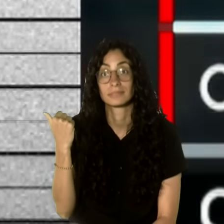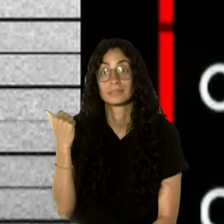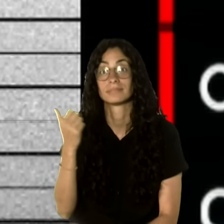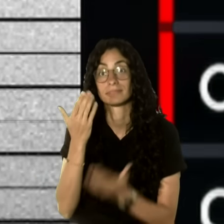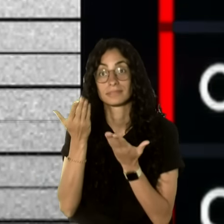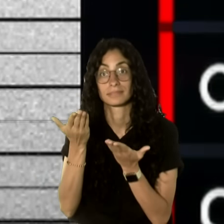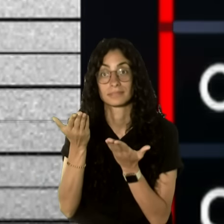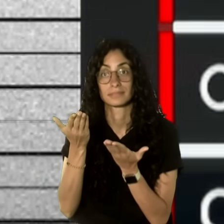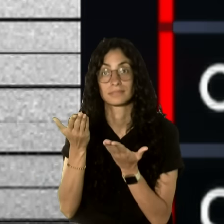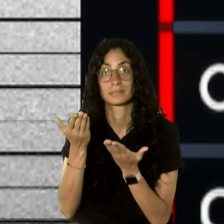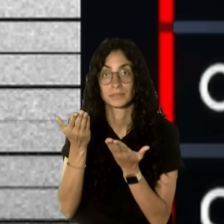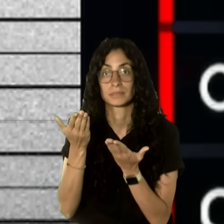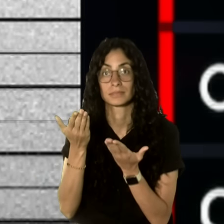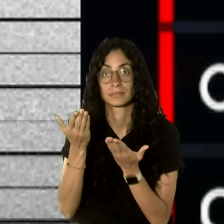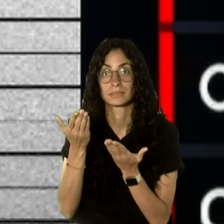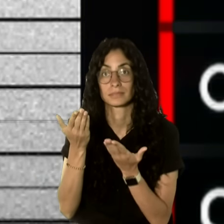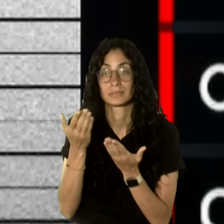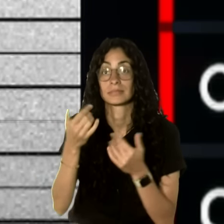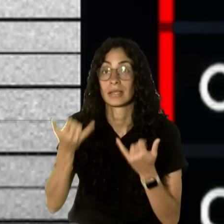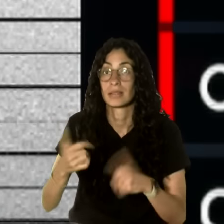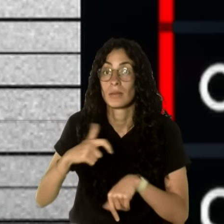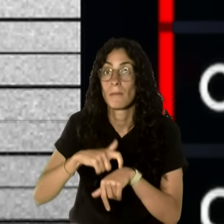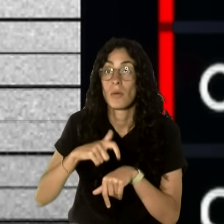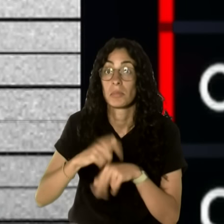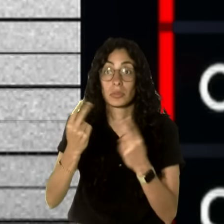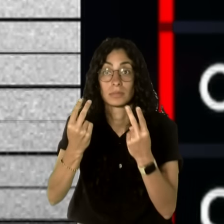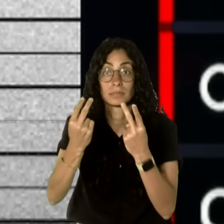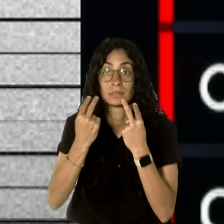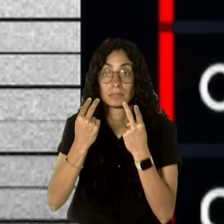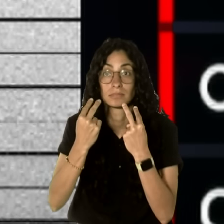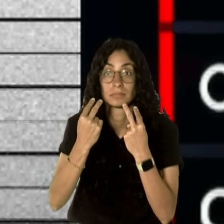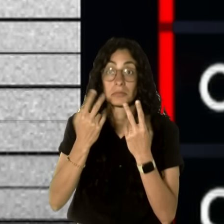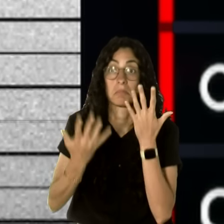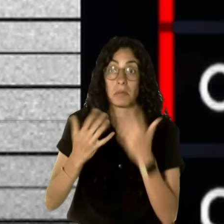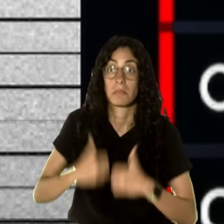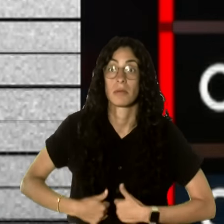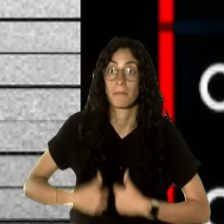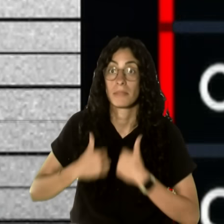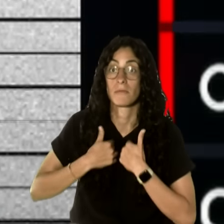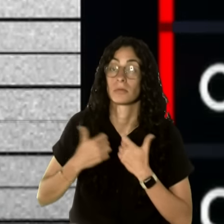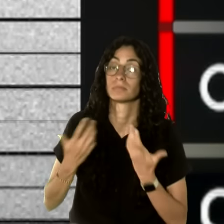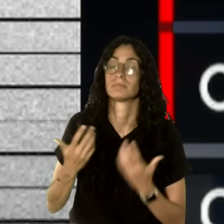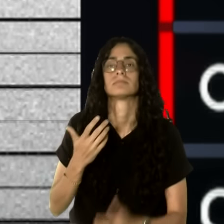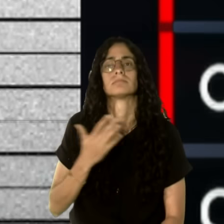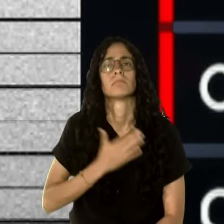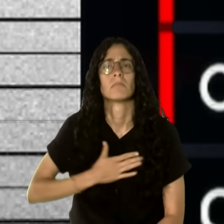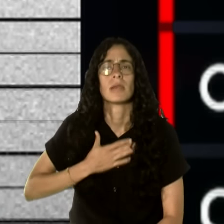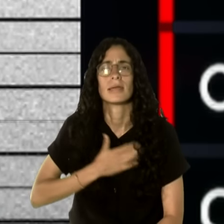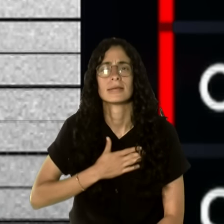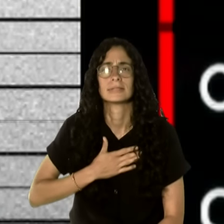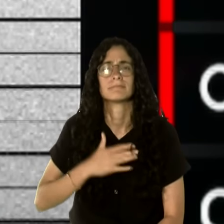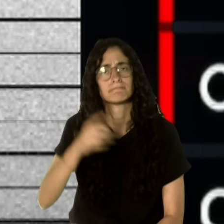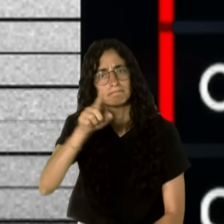YouTube o en estos momentos nos estás viendo en vivo Oiga